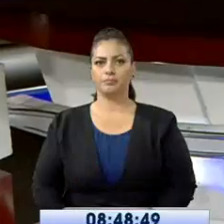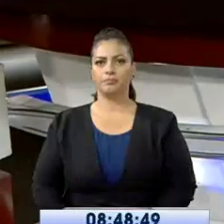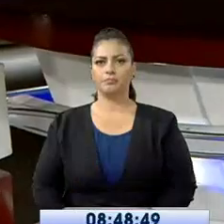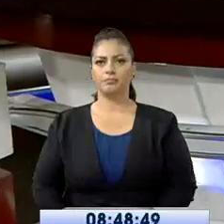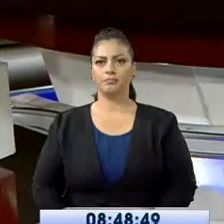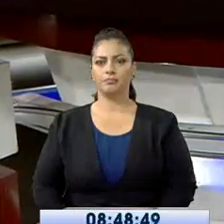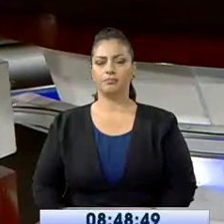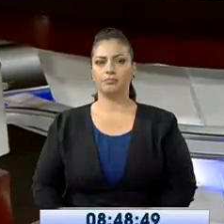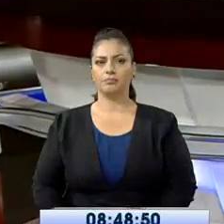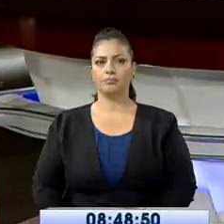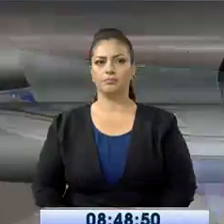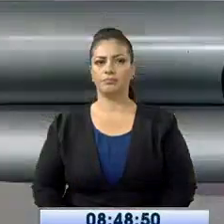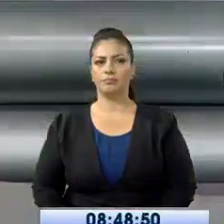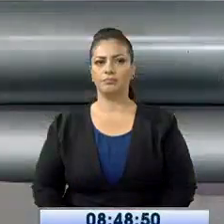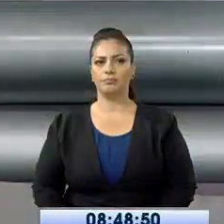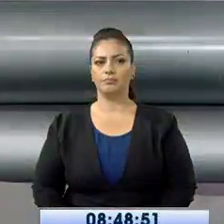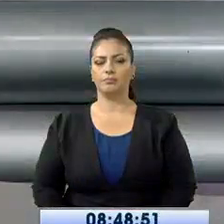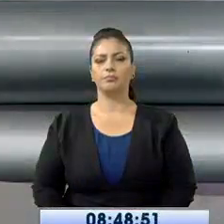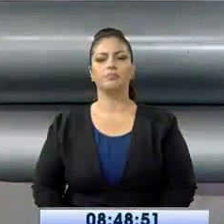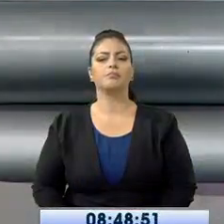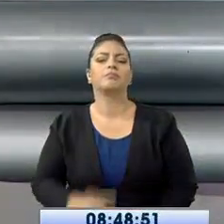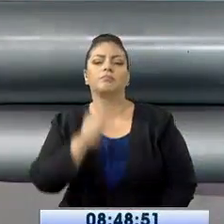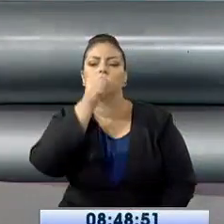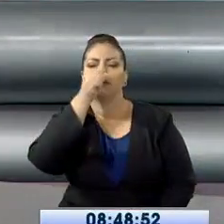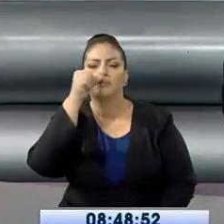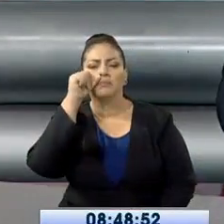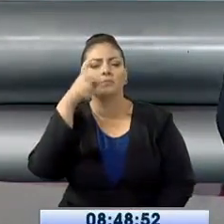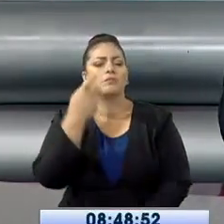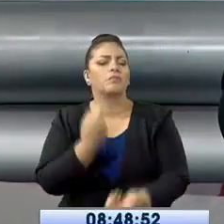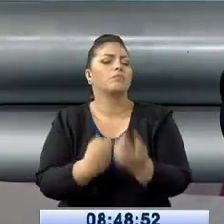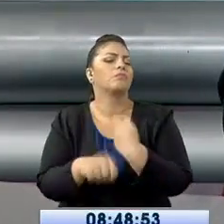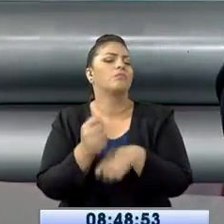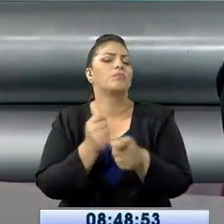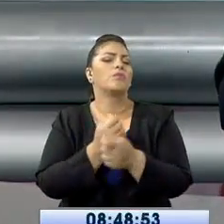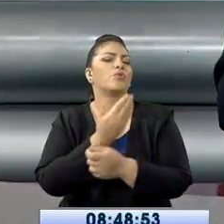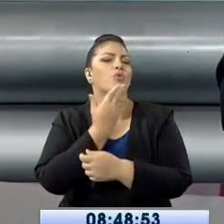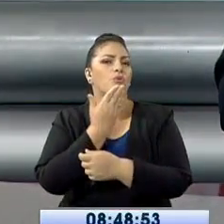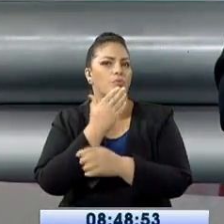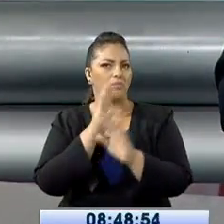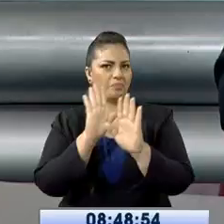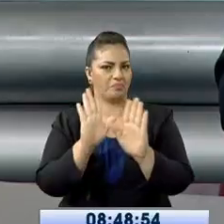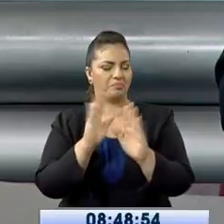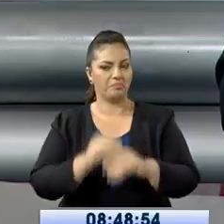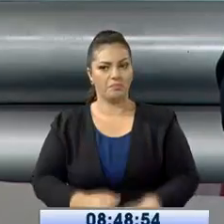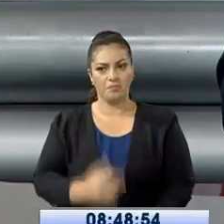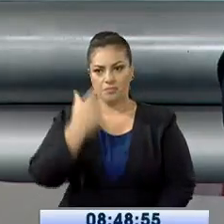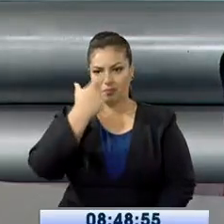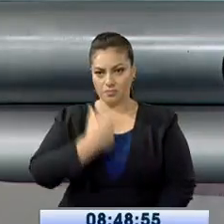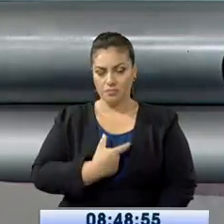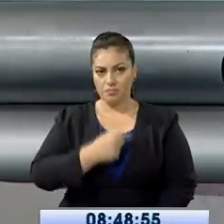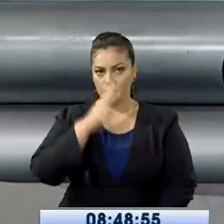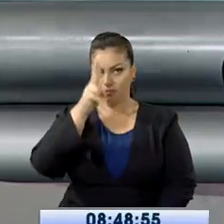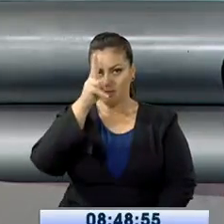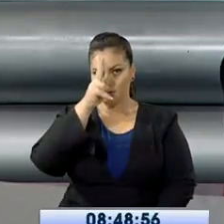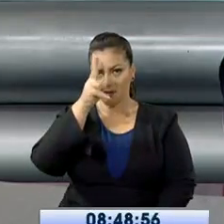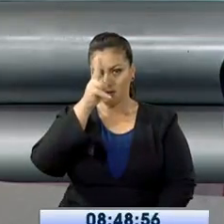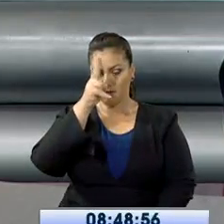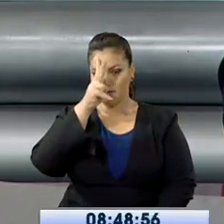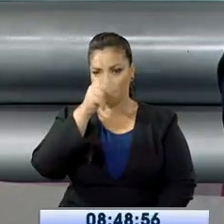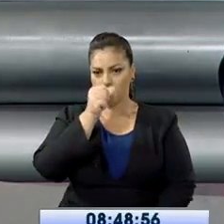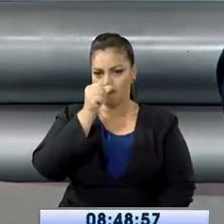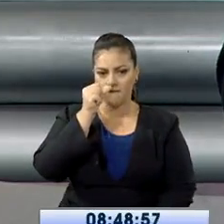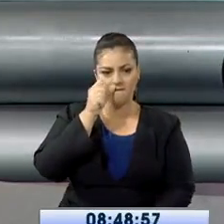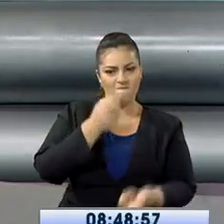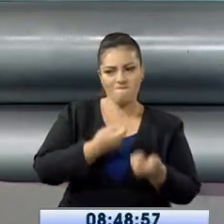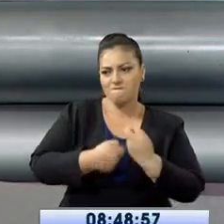nueva modalidad para el expendio de alcaloides, de droga. Los microtraficantes que no paran en su intento